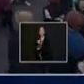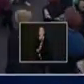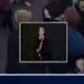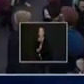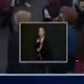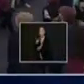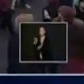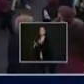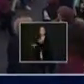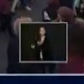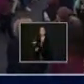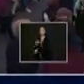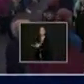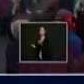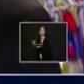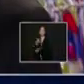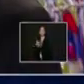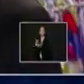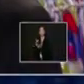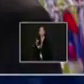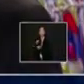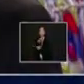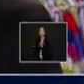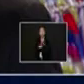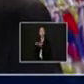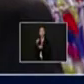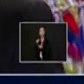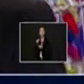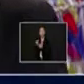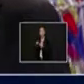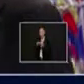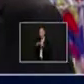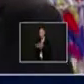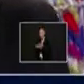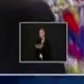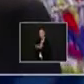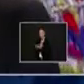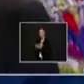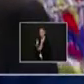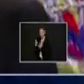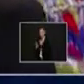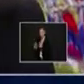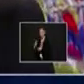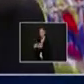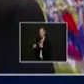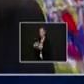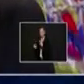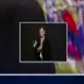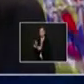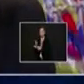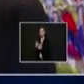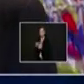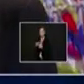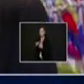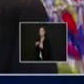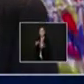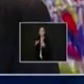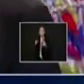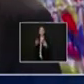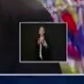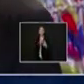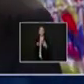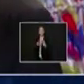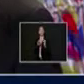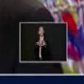esta iniciara funciones el 1 de septiembre, permitió también que algunos de estos planteamientos, algunos de los temas que traía en agenda el entonces